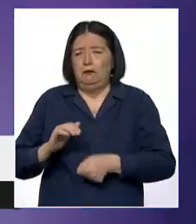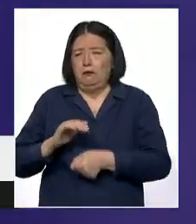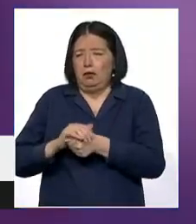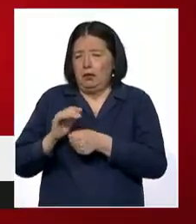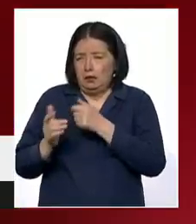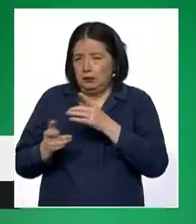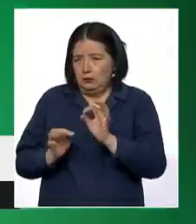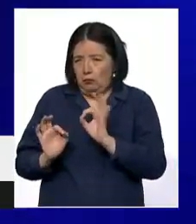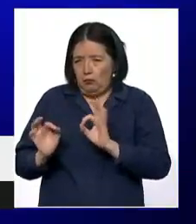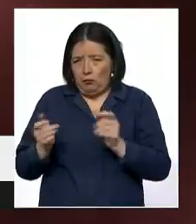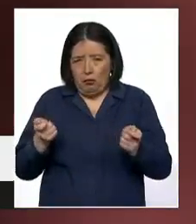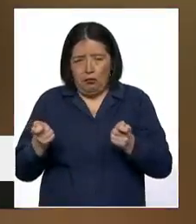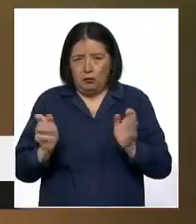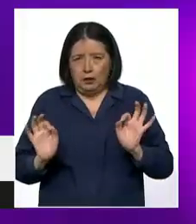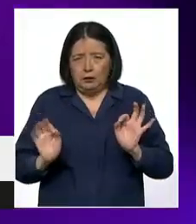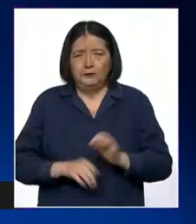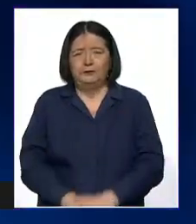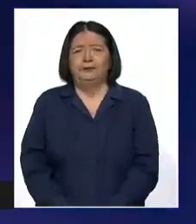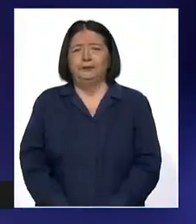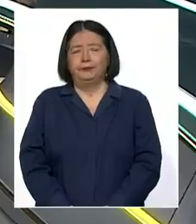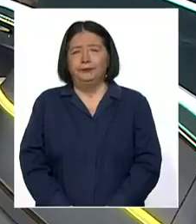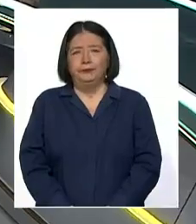control.